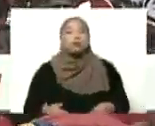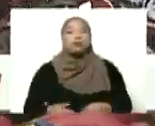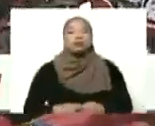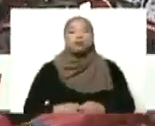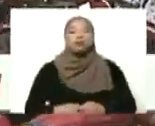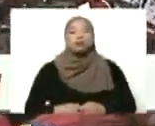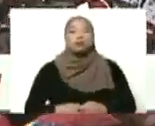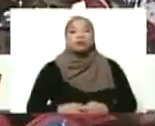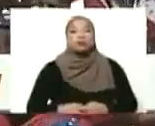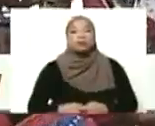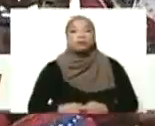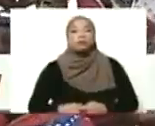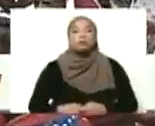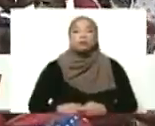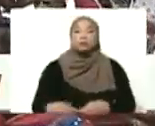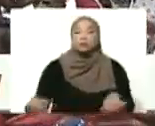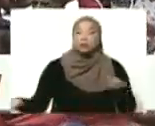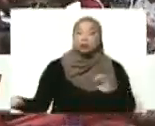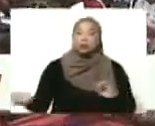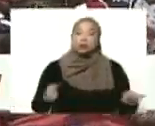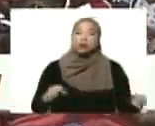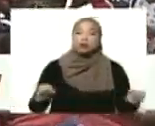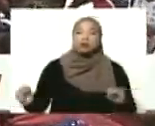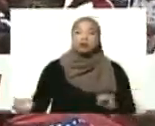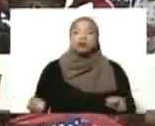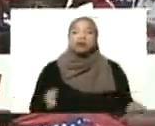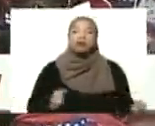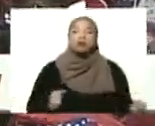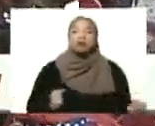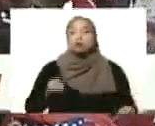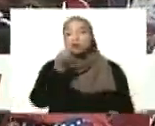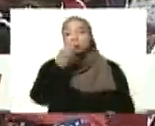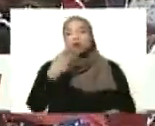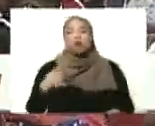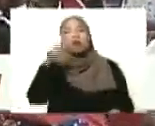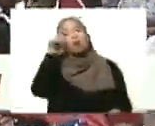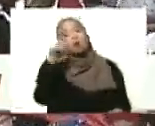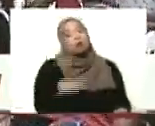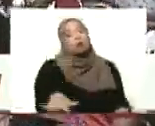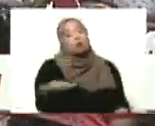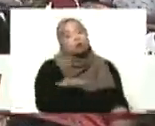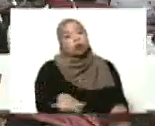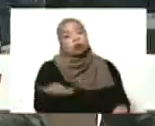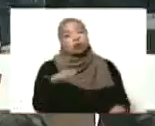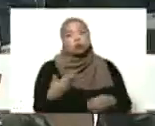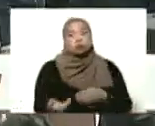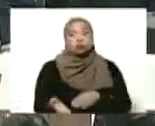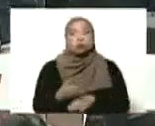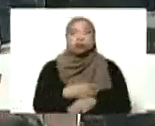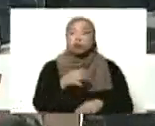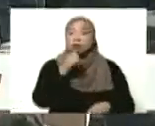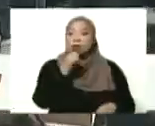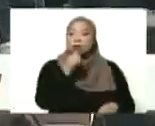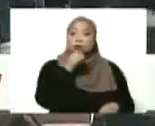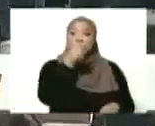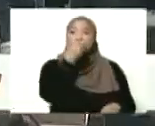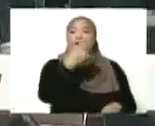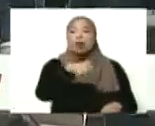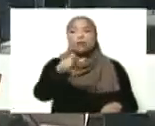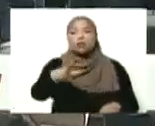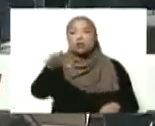Tiene tretas para desmovilizar. Han desmovilizado buena parte de la población. Han despolitizado a buena parte